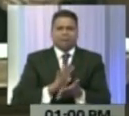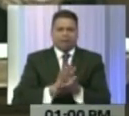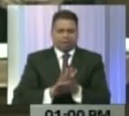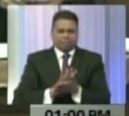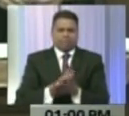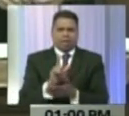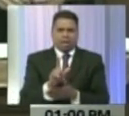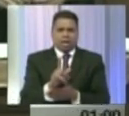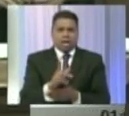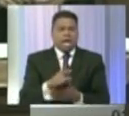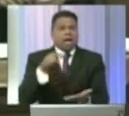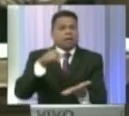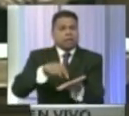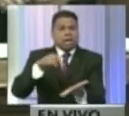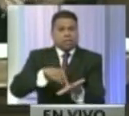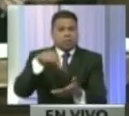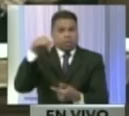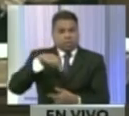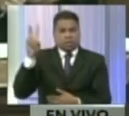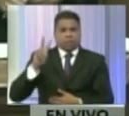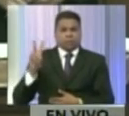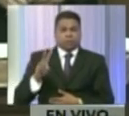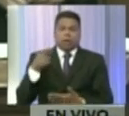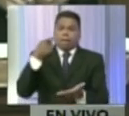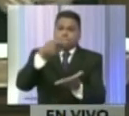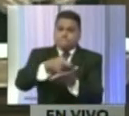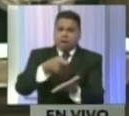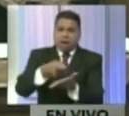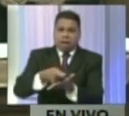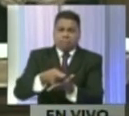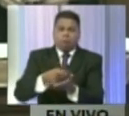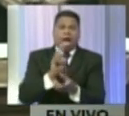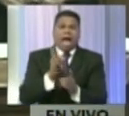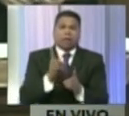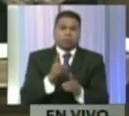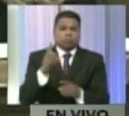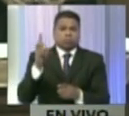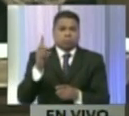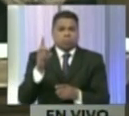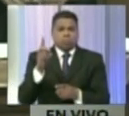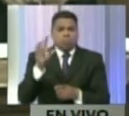Nosotros, la deuda de la República la hemos pagado. Si algún país ha pagado su deuda es este.